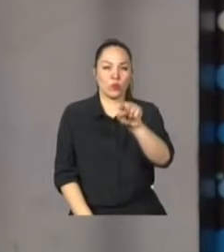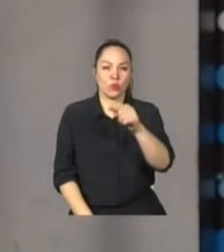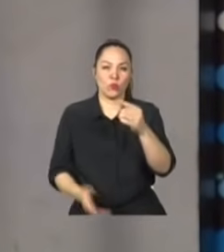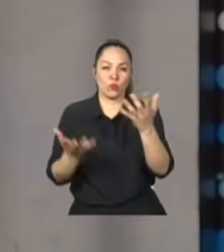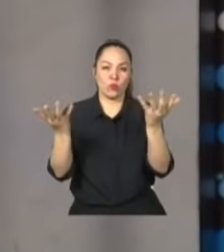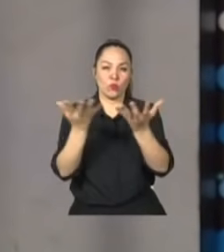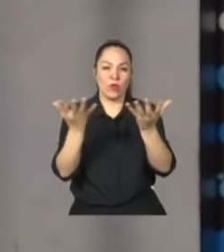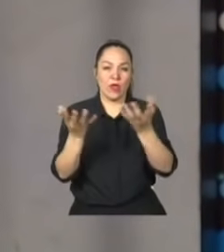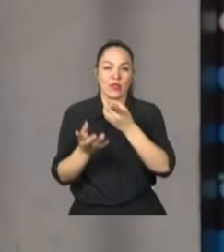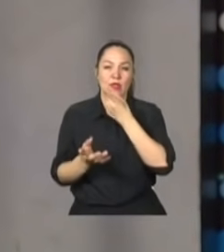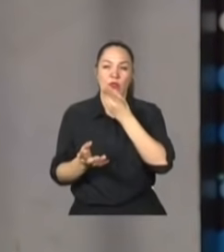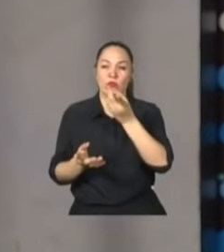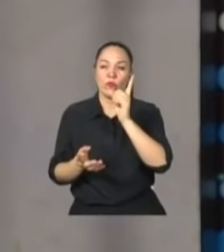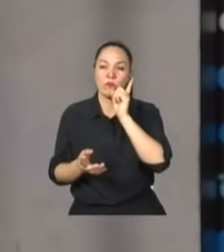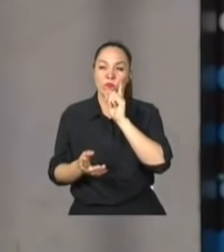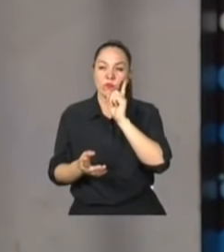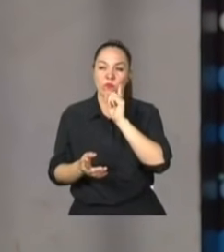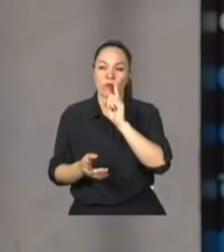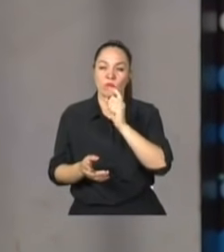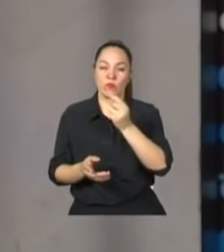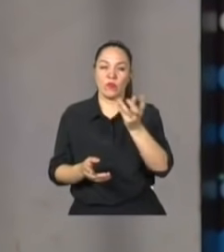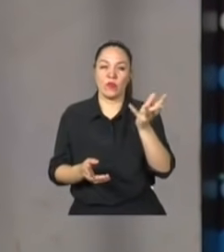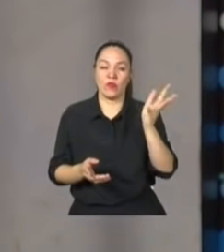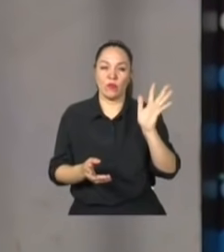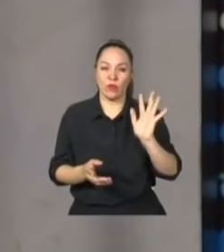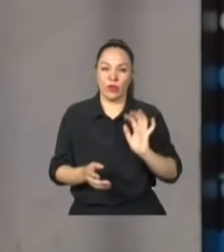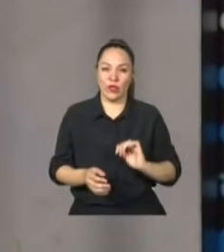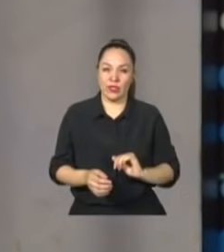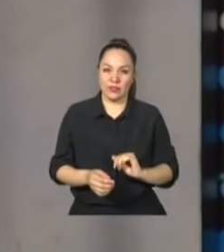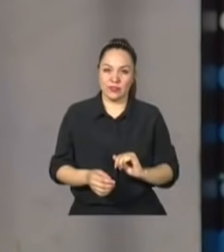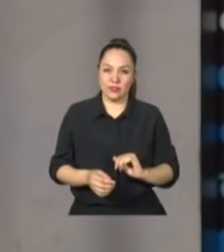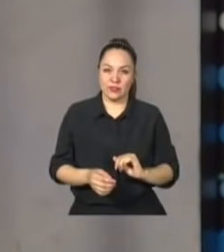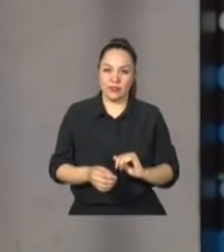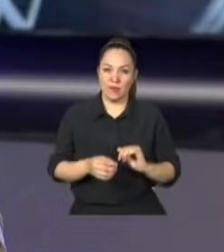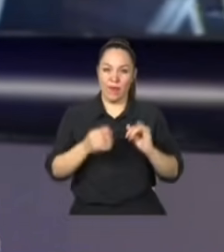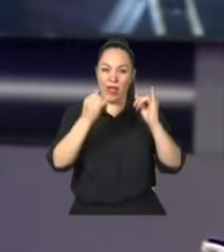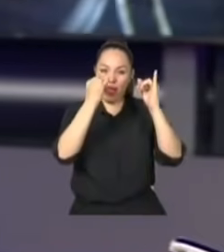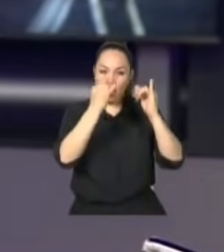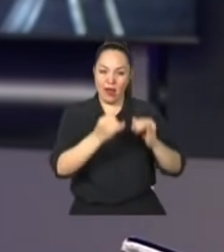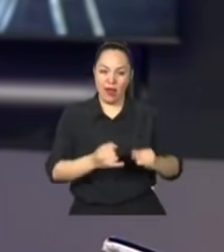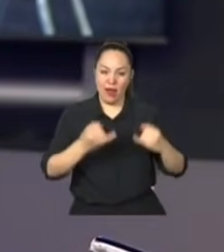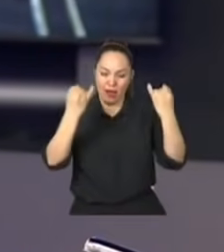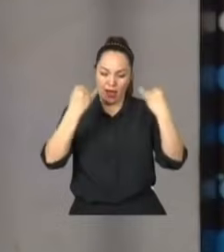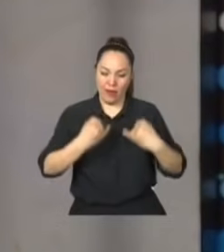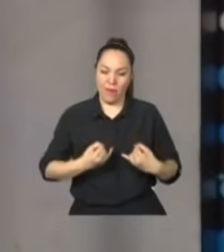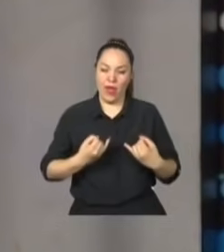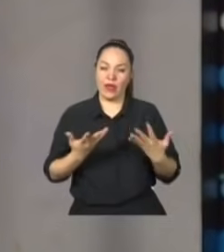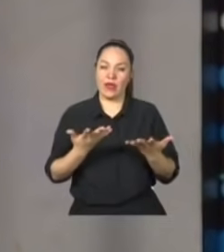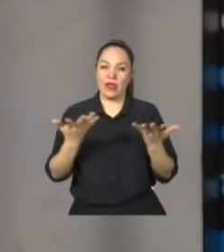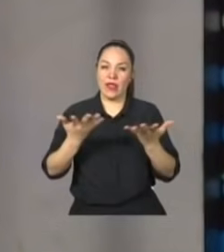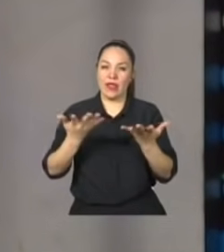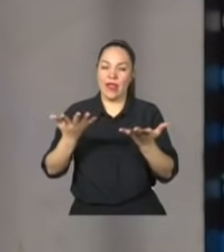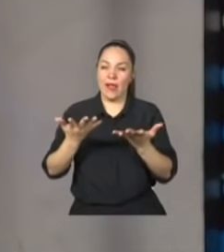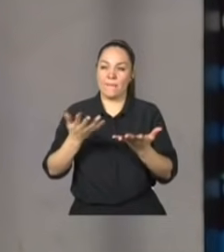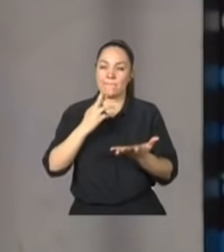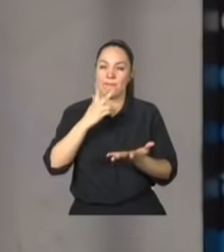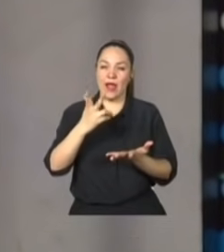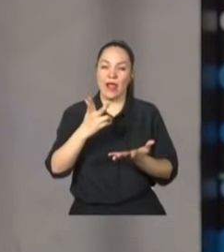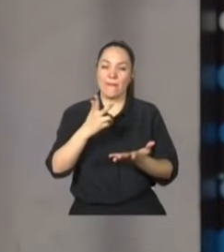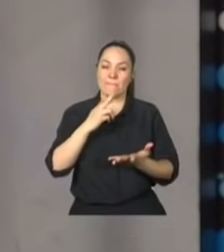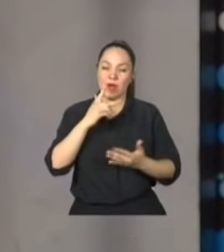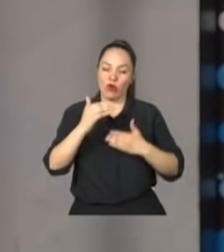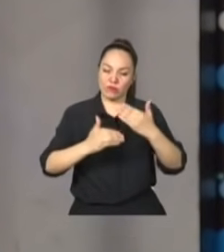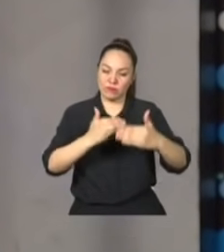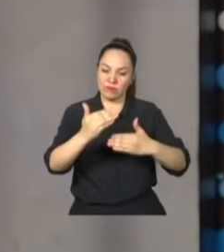está diciendo la señorita que usted es un abusivo con las personas para limpiar su imagen? ¿Qué soy yo qué? Para limpiar su imagen, ¿qué haría con lo que está diciendo